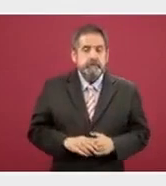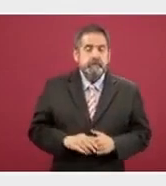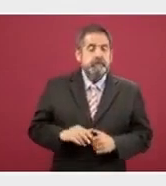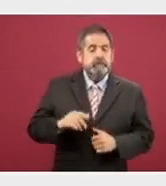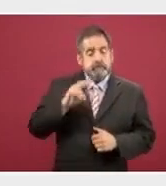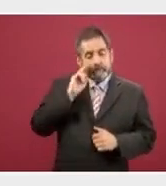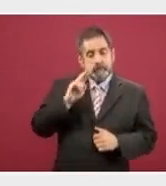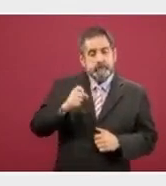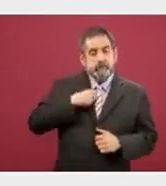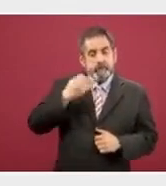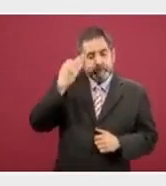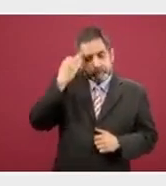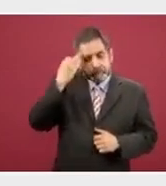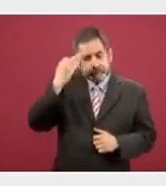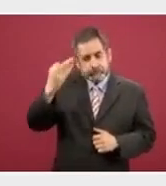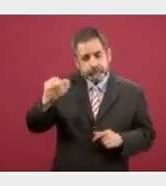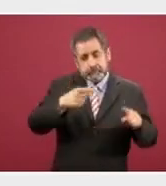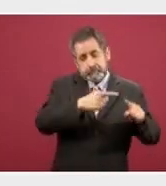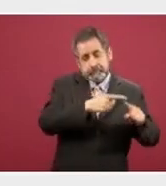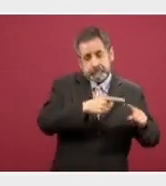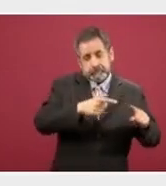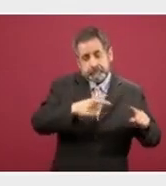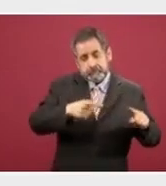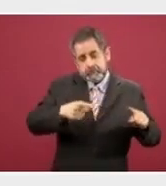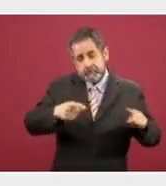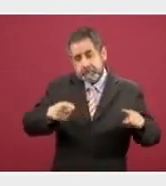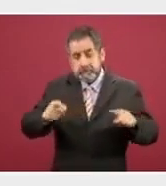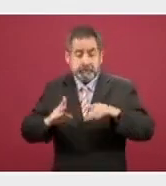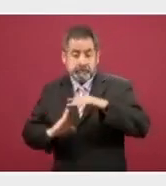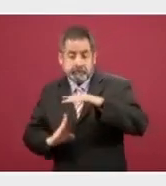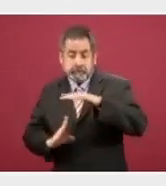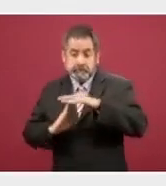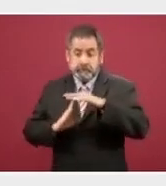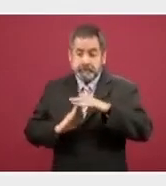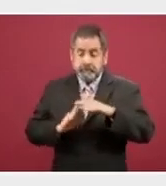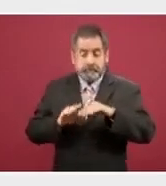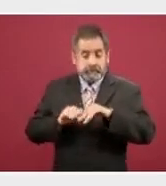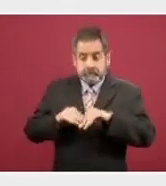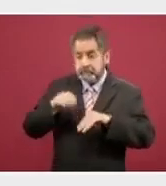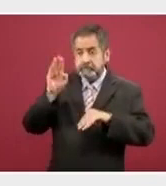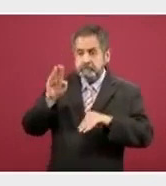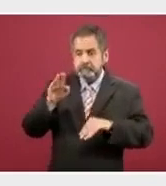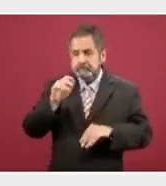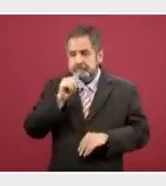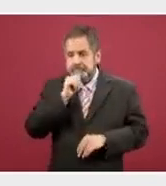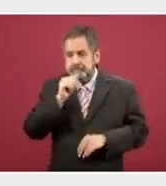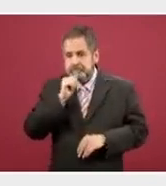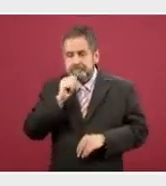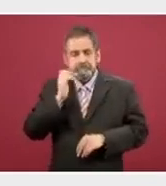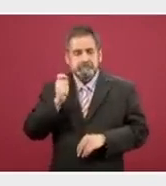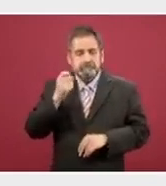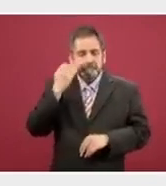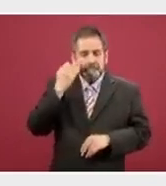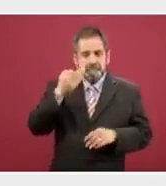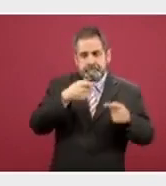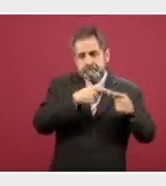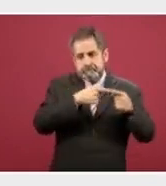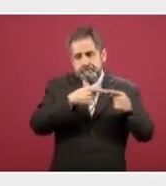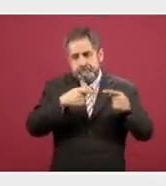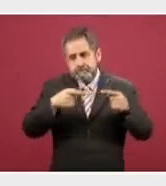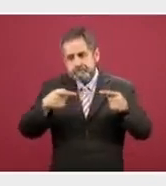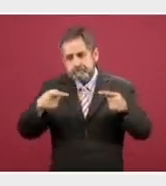ver el tiempo que ha transcurrido antes de que lleguen todos estos países al periodo, al episodio 2